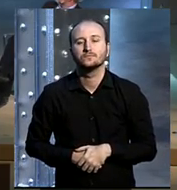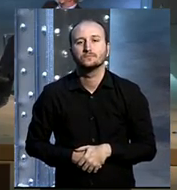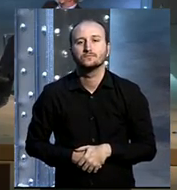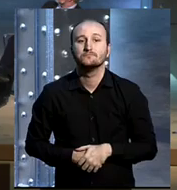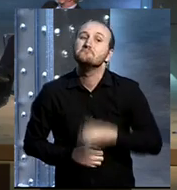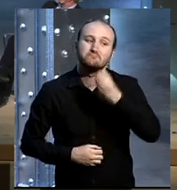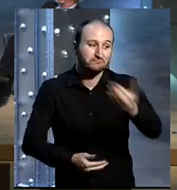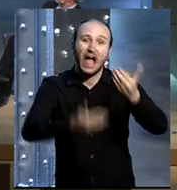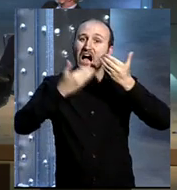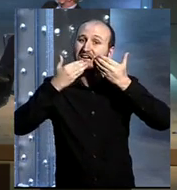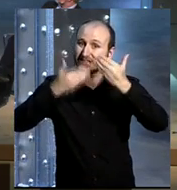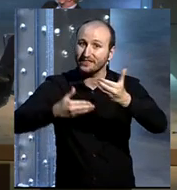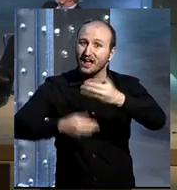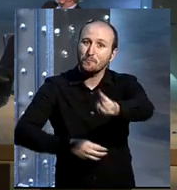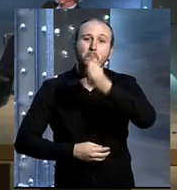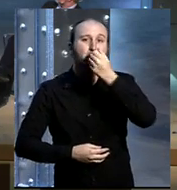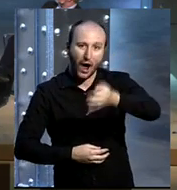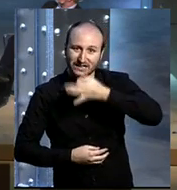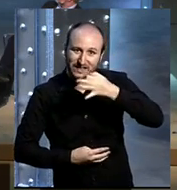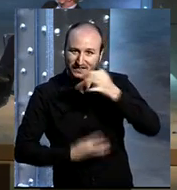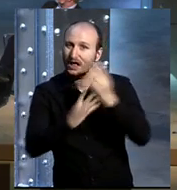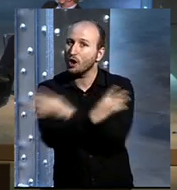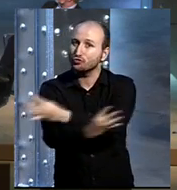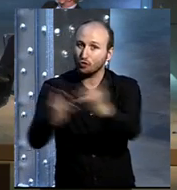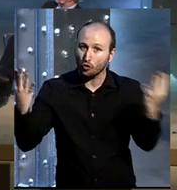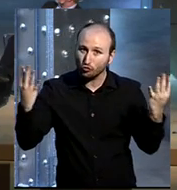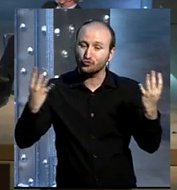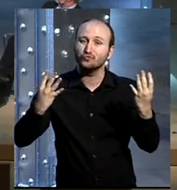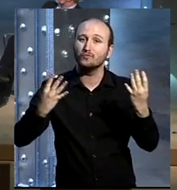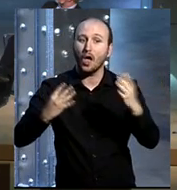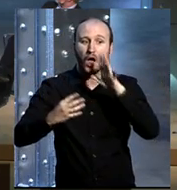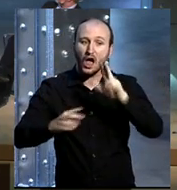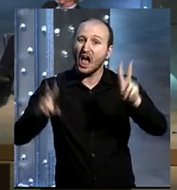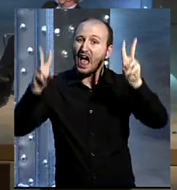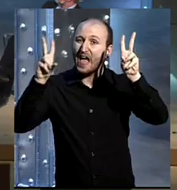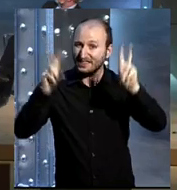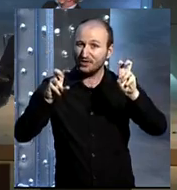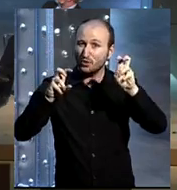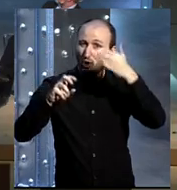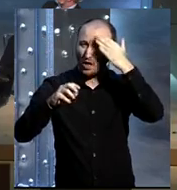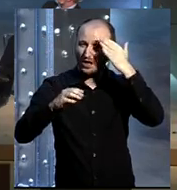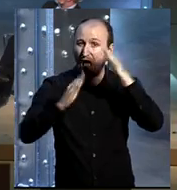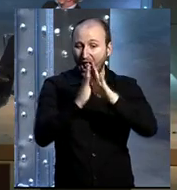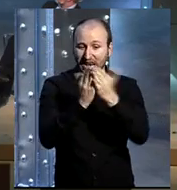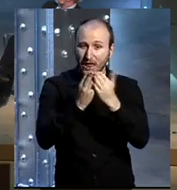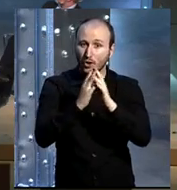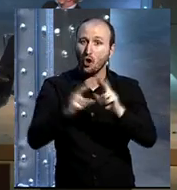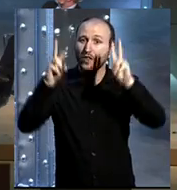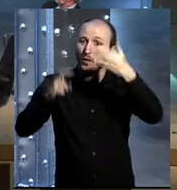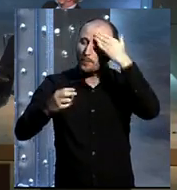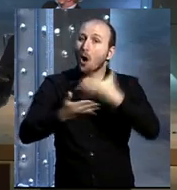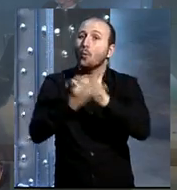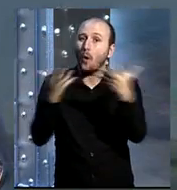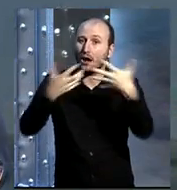Muchas gracias, muy buenas tardes a todos. El libro lleva por título